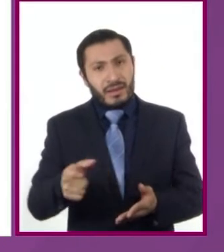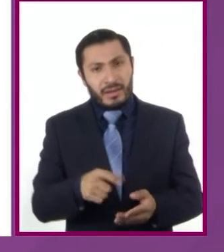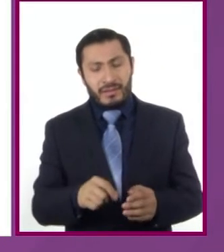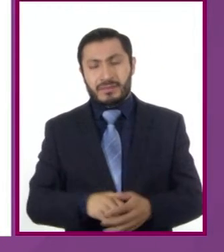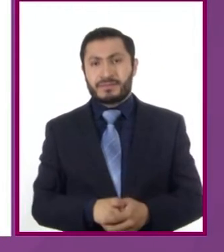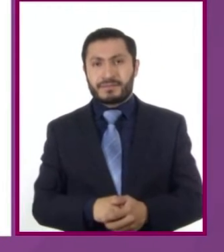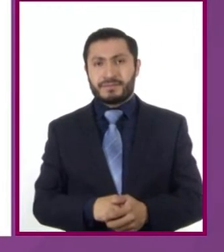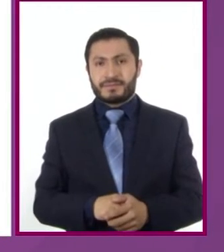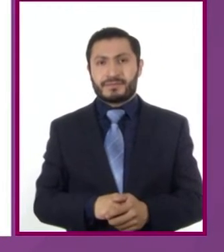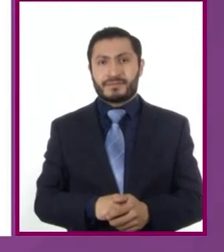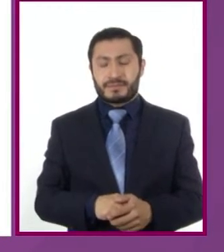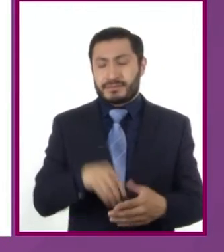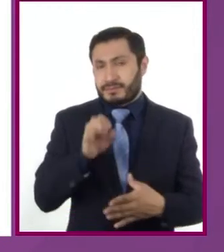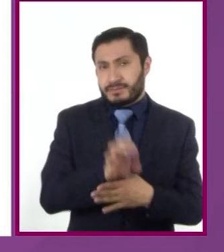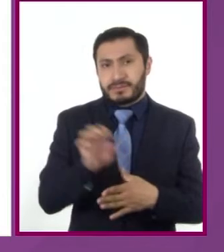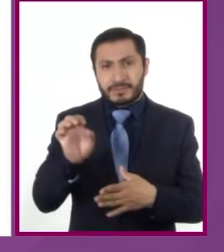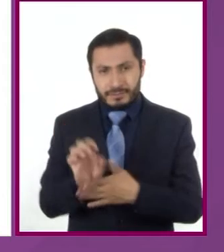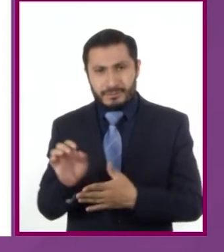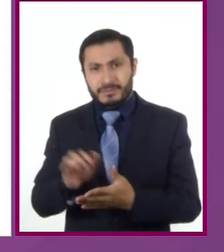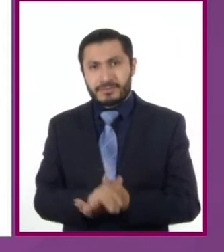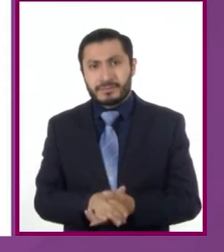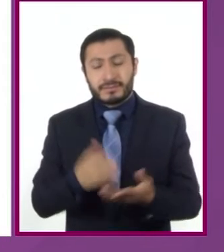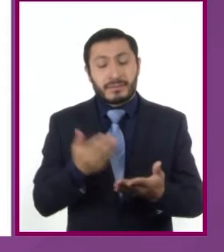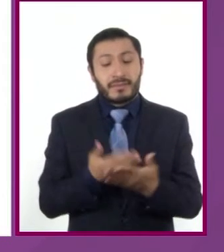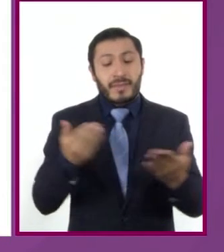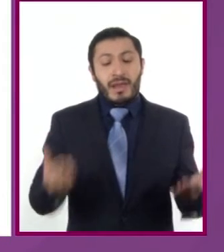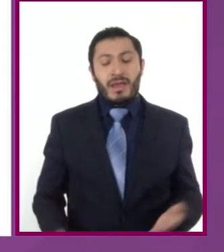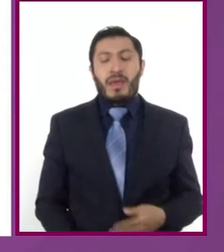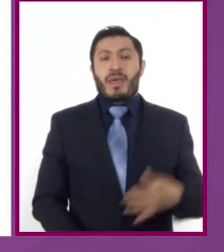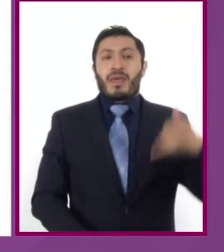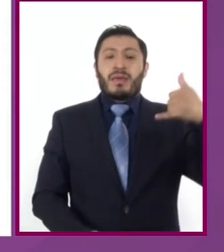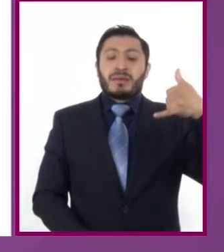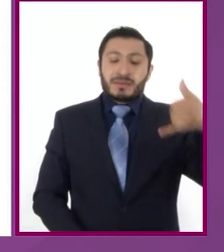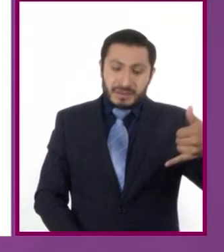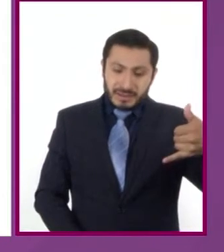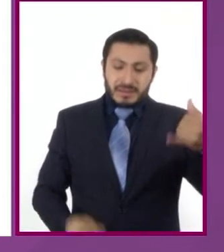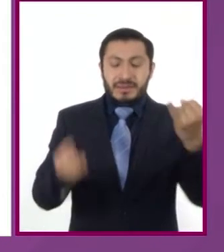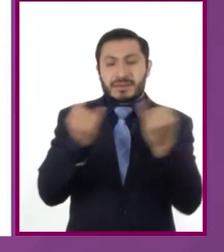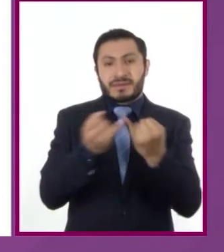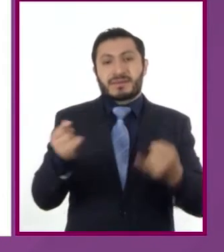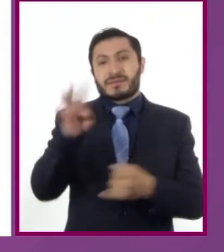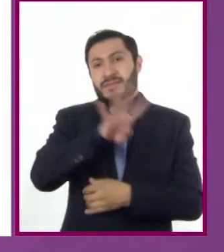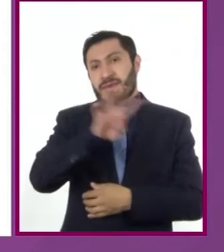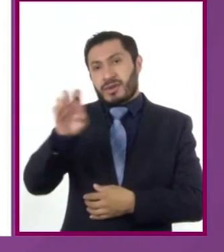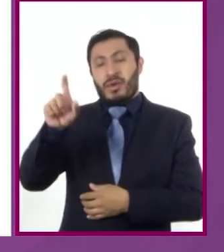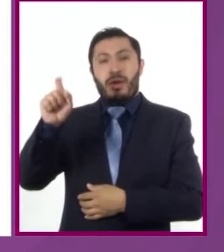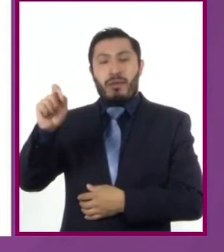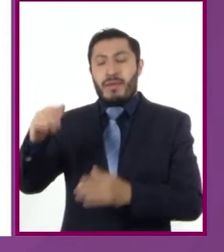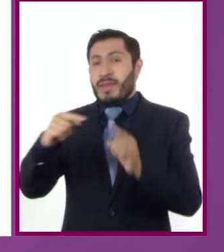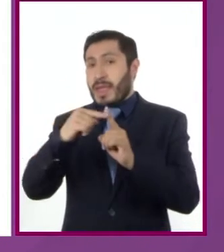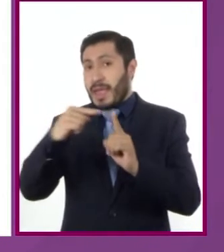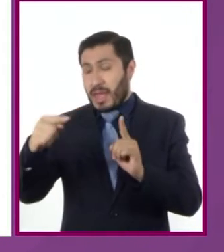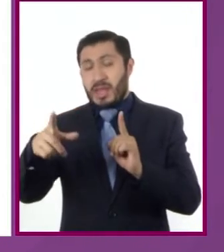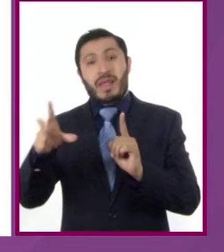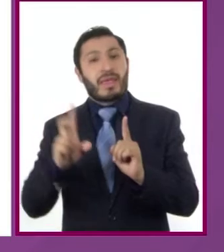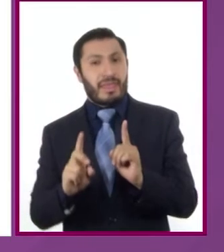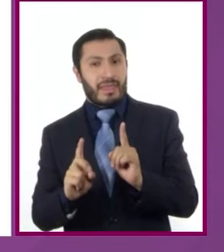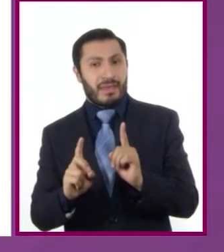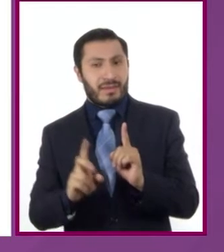expresión. Por lo tanto, ahora la expresión es igual a 420 entre